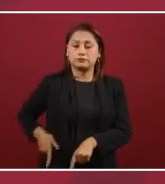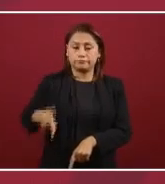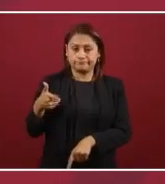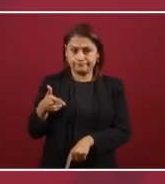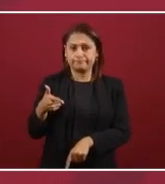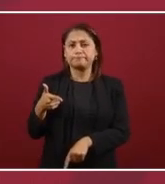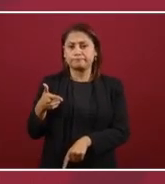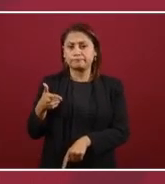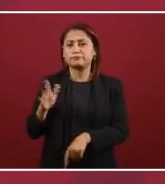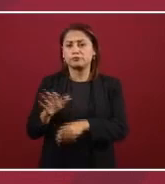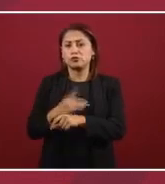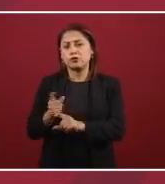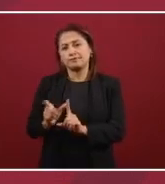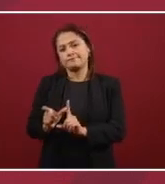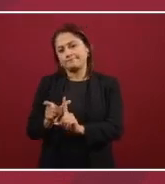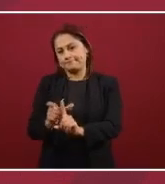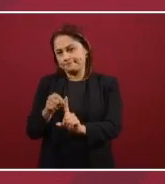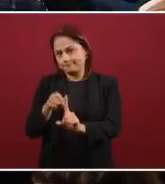periodista. Entonces,